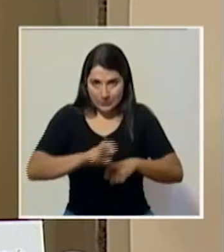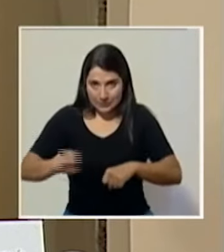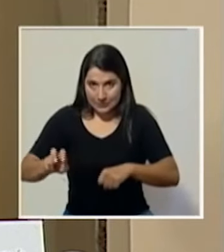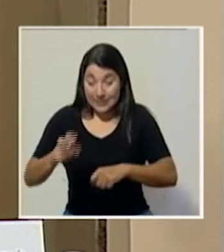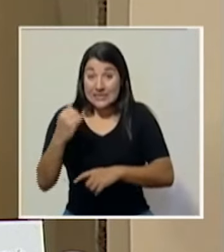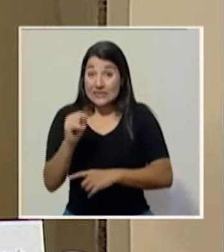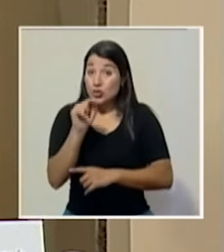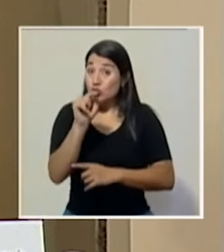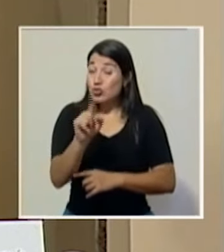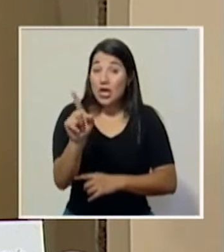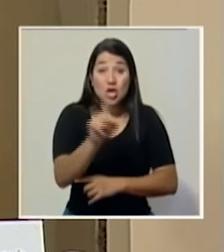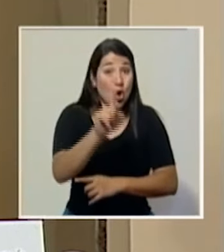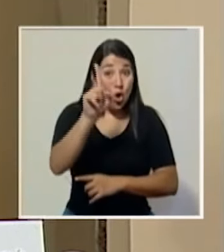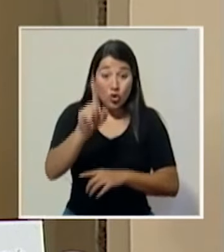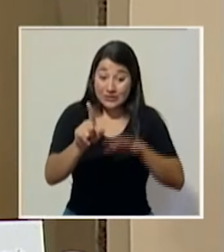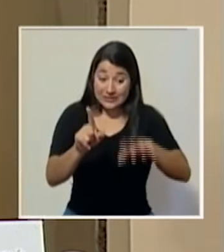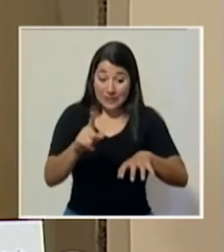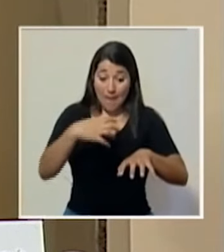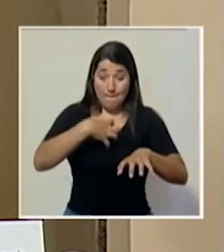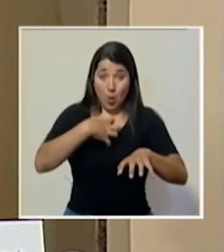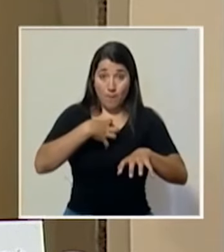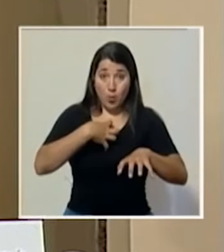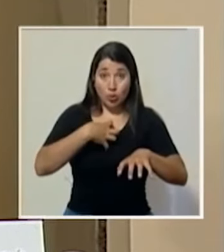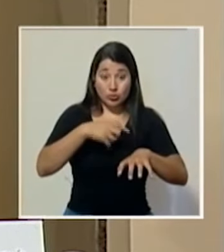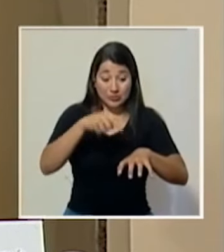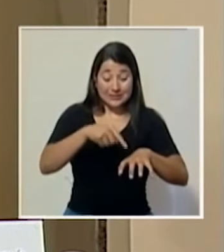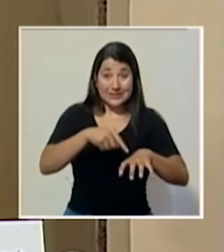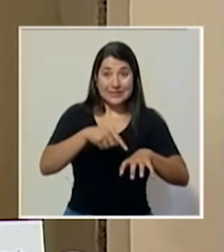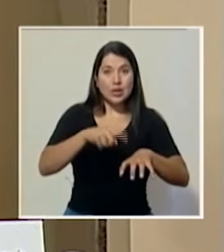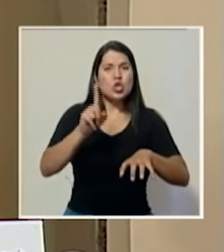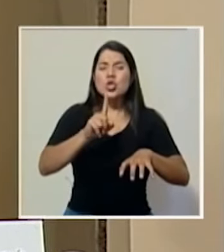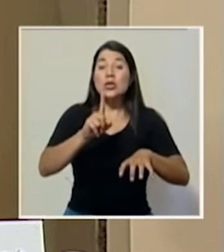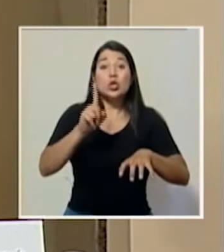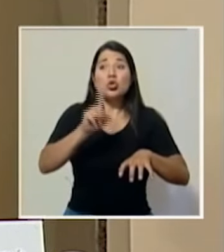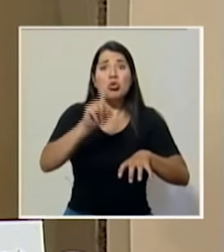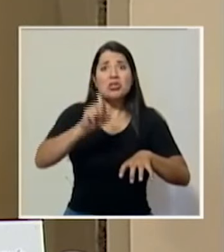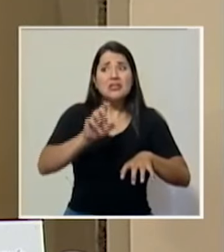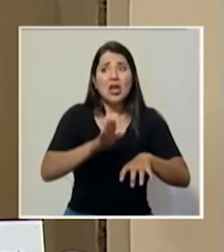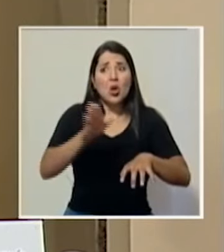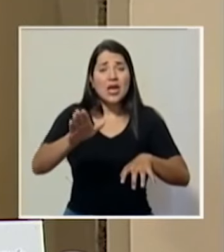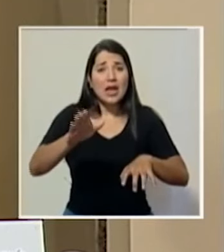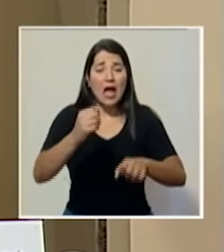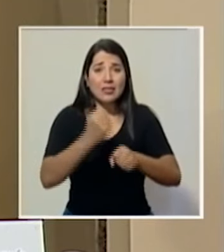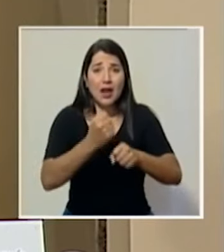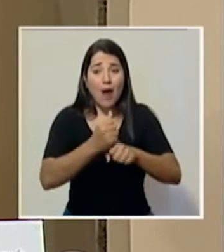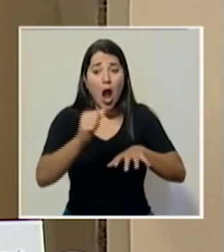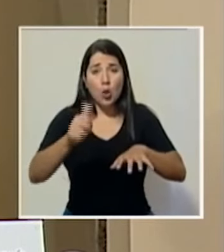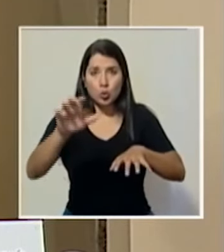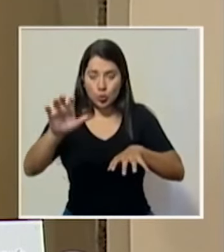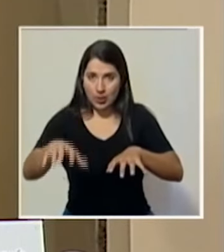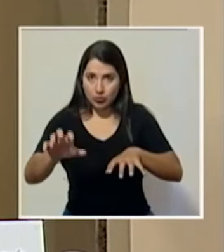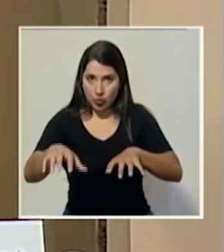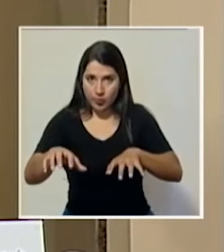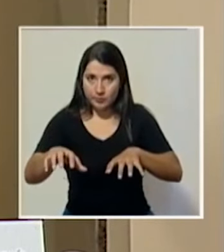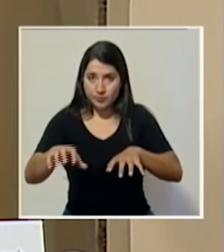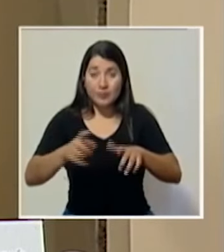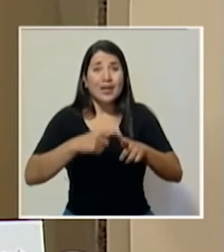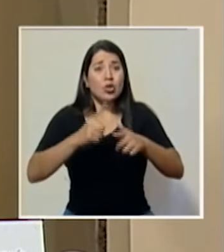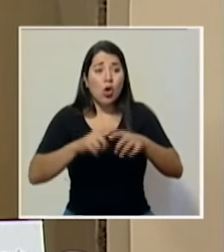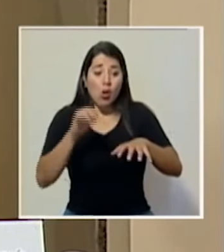que salir a cosas distintas a trabajar, porque para eso están las excepciones y ya se han establecido así, que